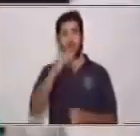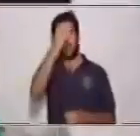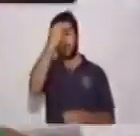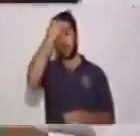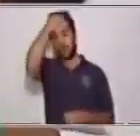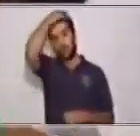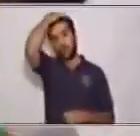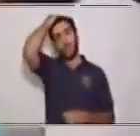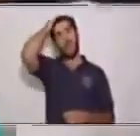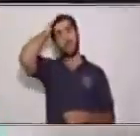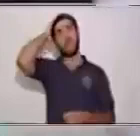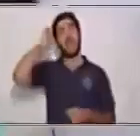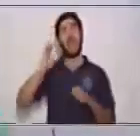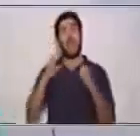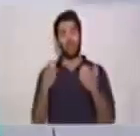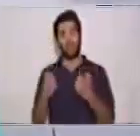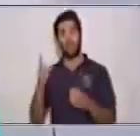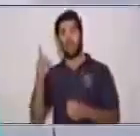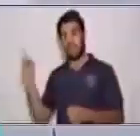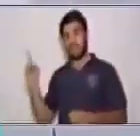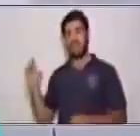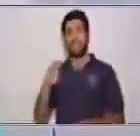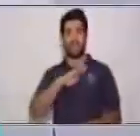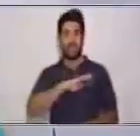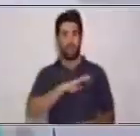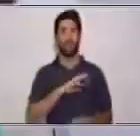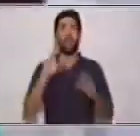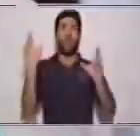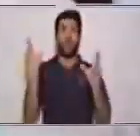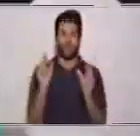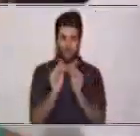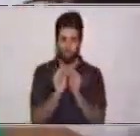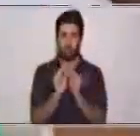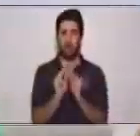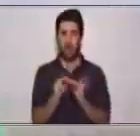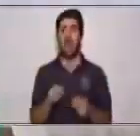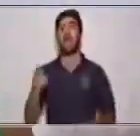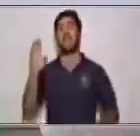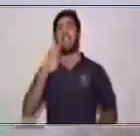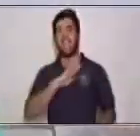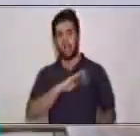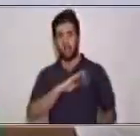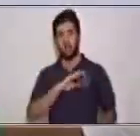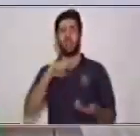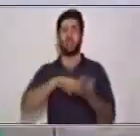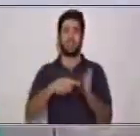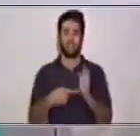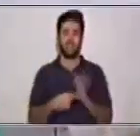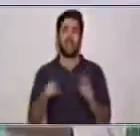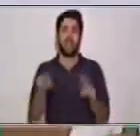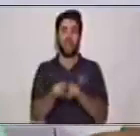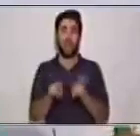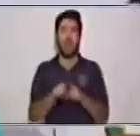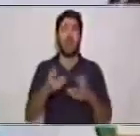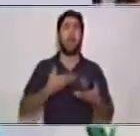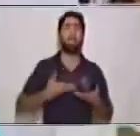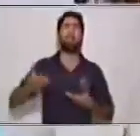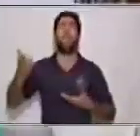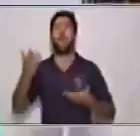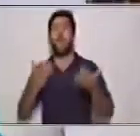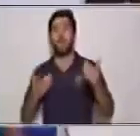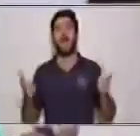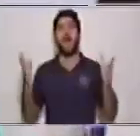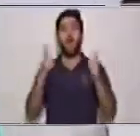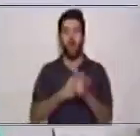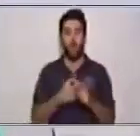lo que es el himno. En resumen, un himno es un poema cantado. Muy bien, vamos a pasar a